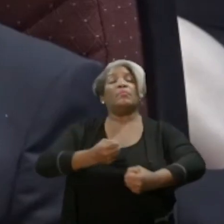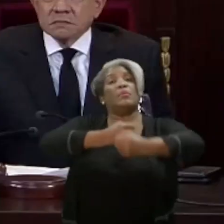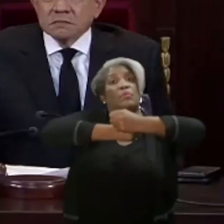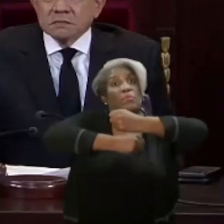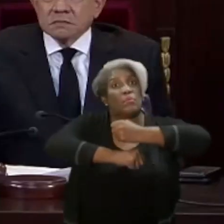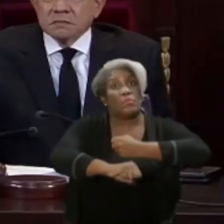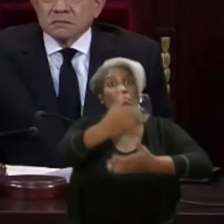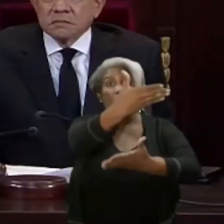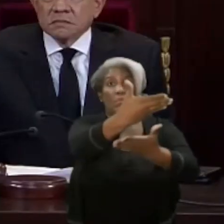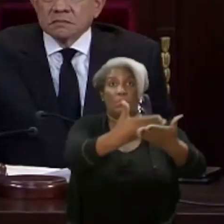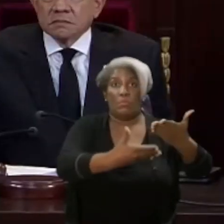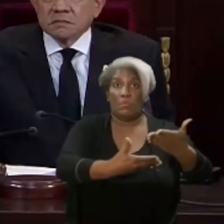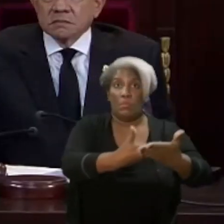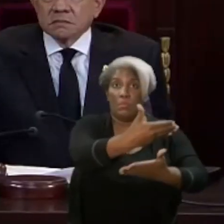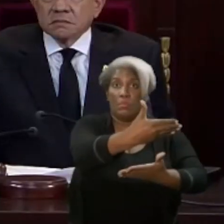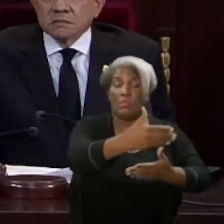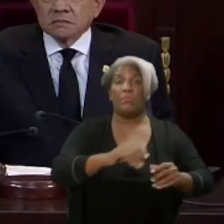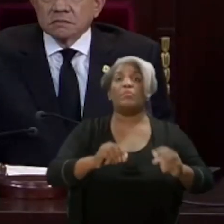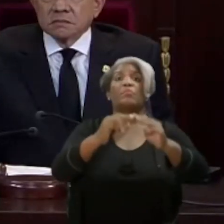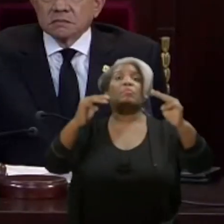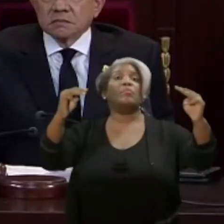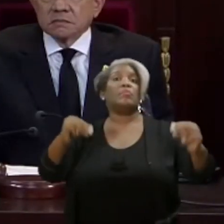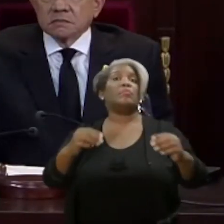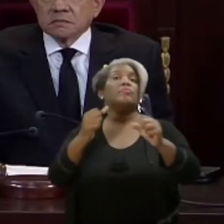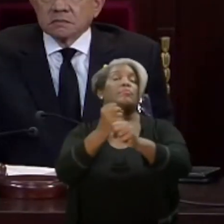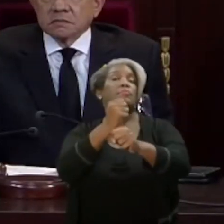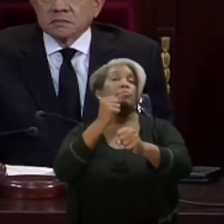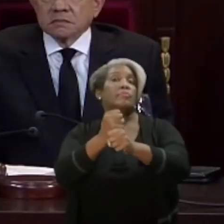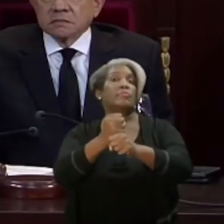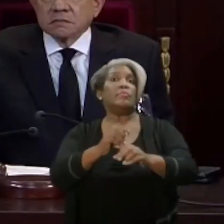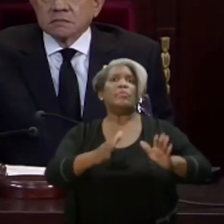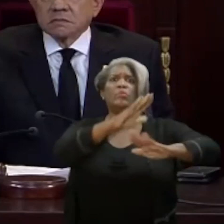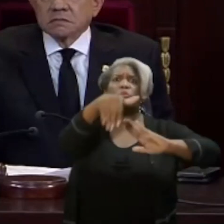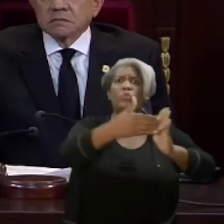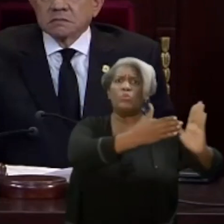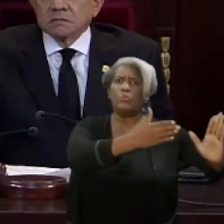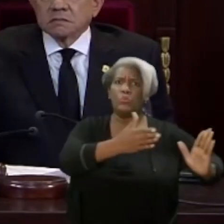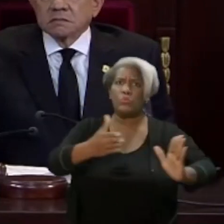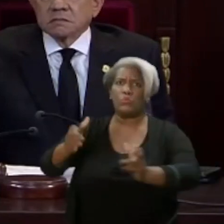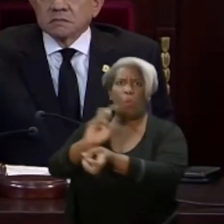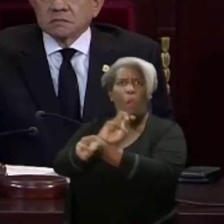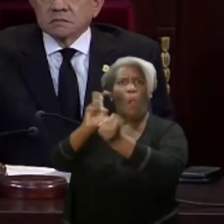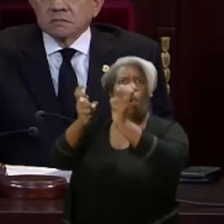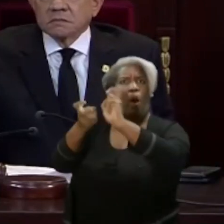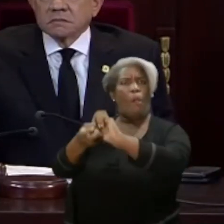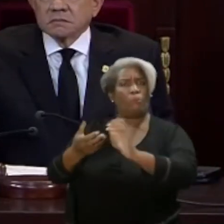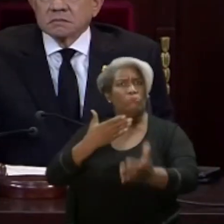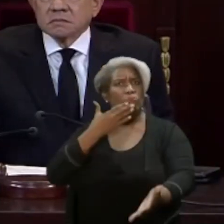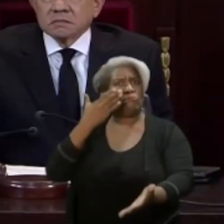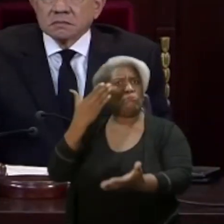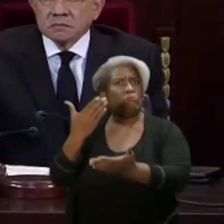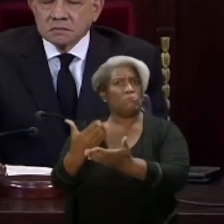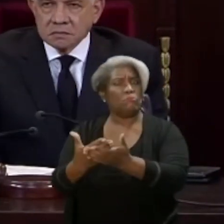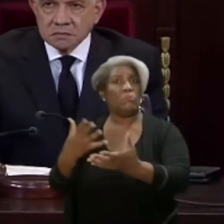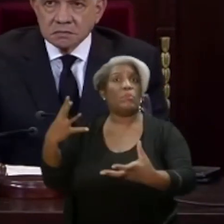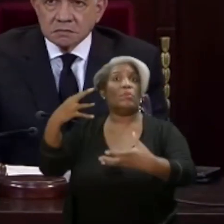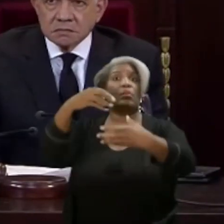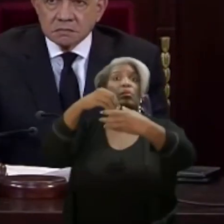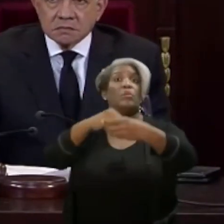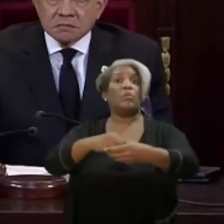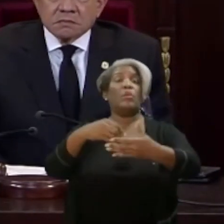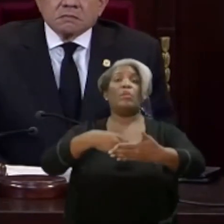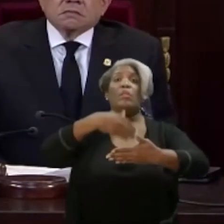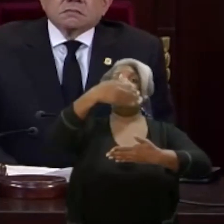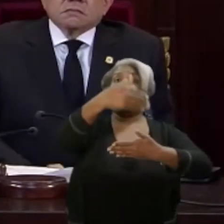nacimiento, la DIDA y los trámites del Ministerio de Trabajo. Y en este proceso de modernización podemos incluir la Agenda Digital 2030